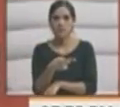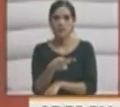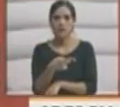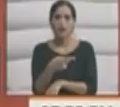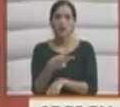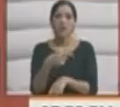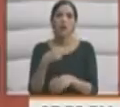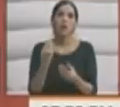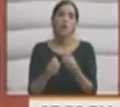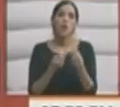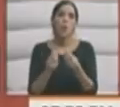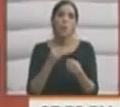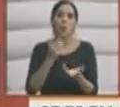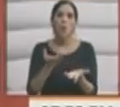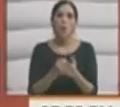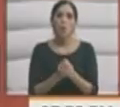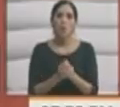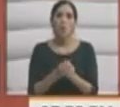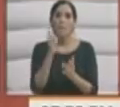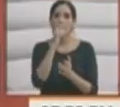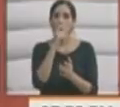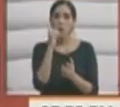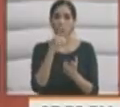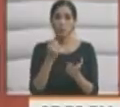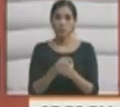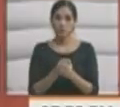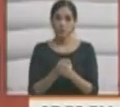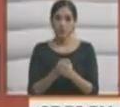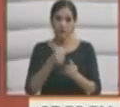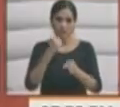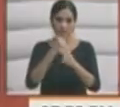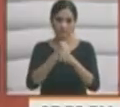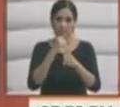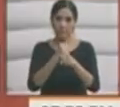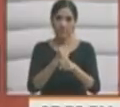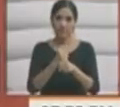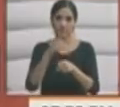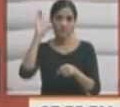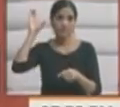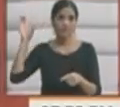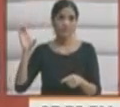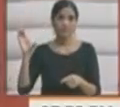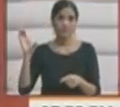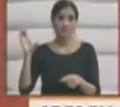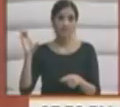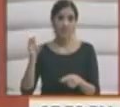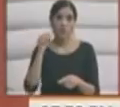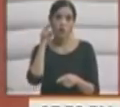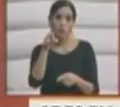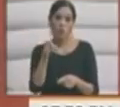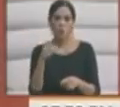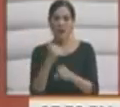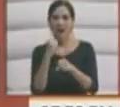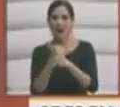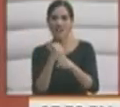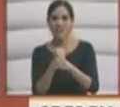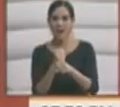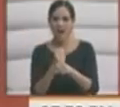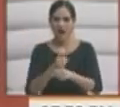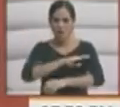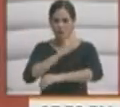trabajen como prostitutas en esos países, para que realicen trabajos esclavos, para que tengan que